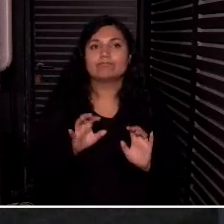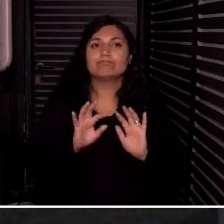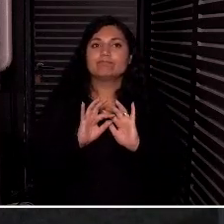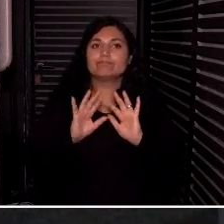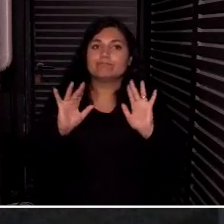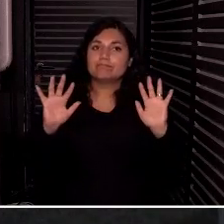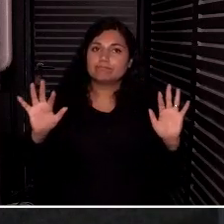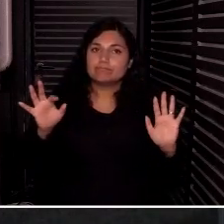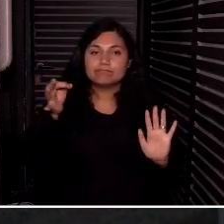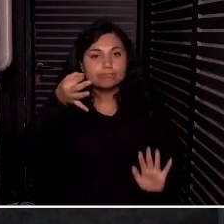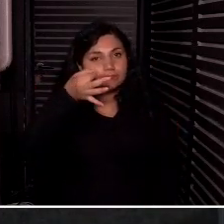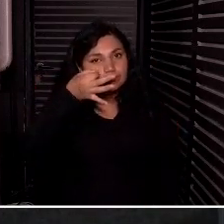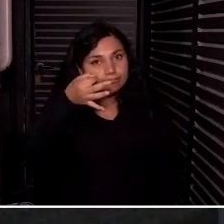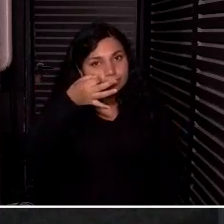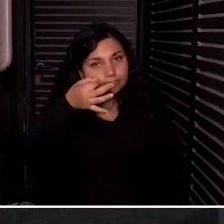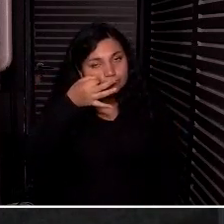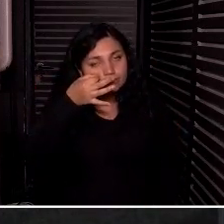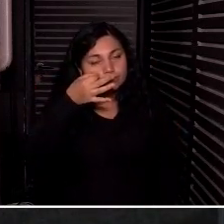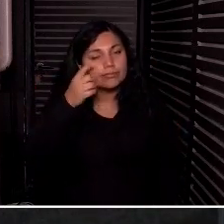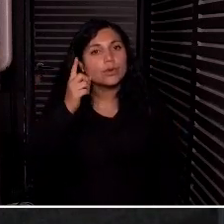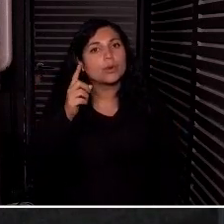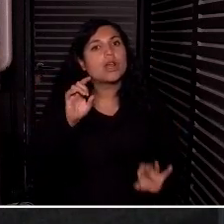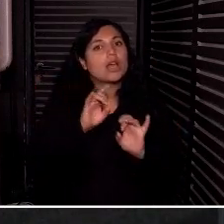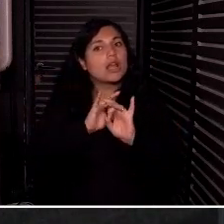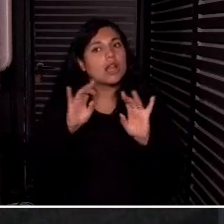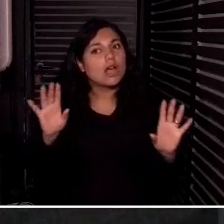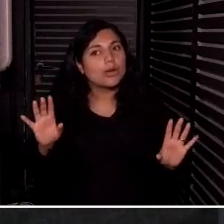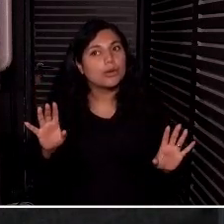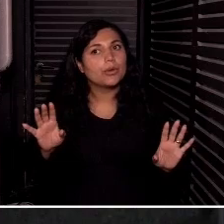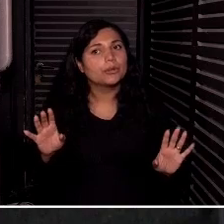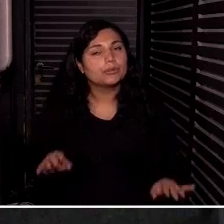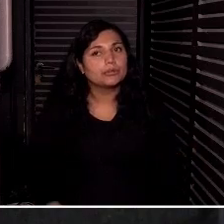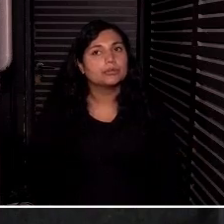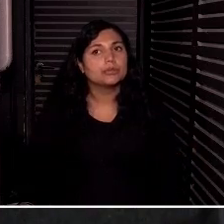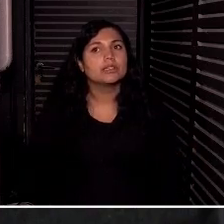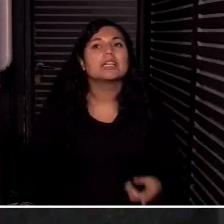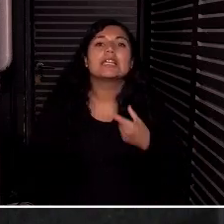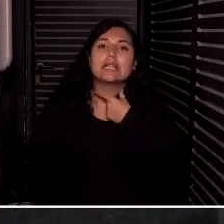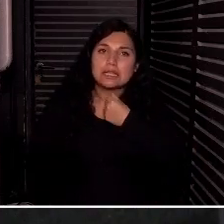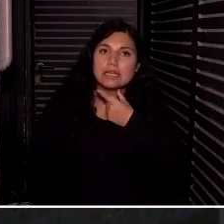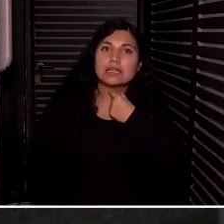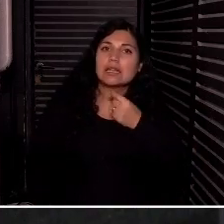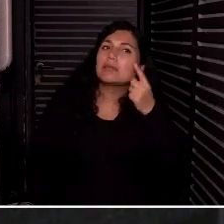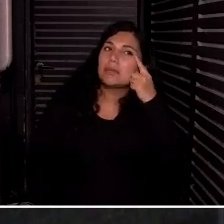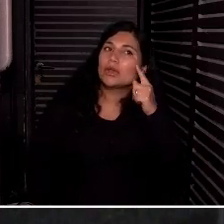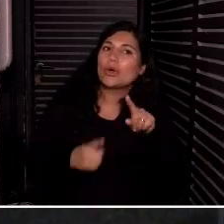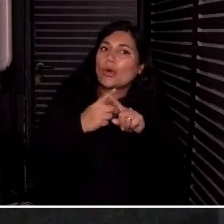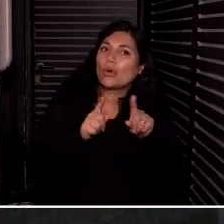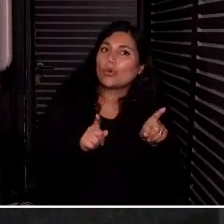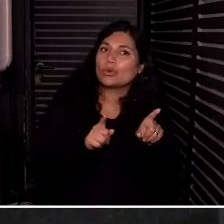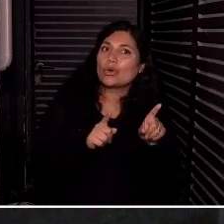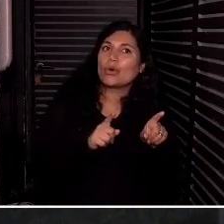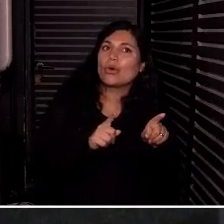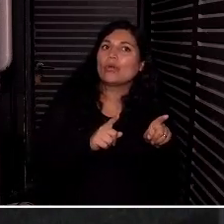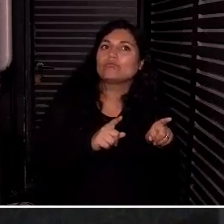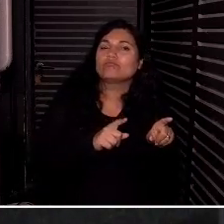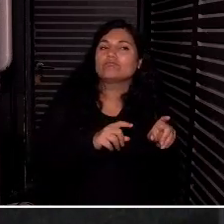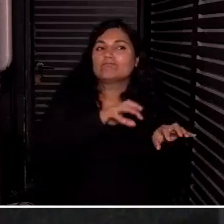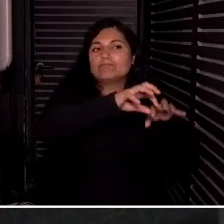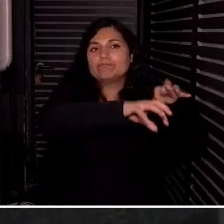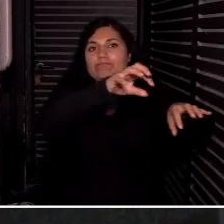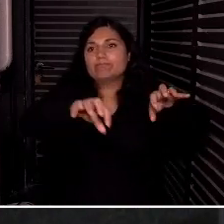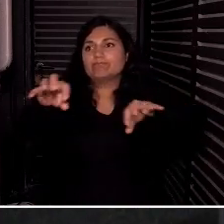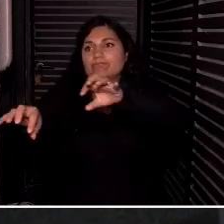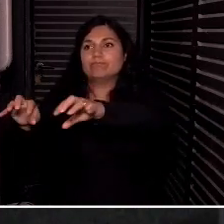quiere es algo muy claro y preciso y lo otro es lo que quiere todo el el el resto de de